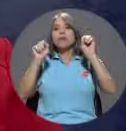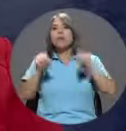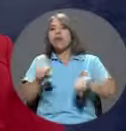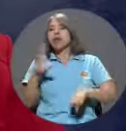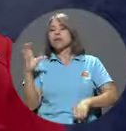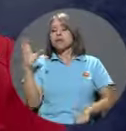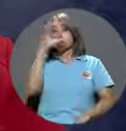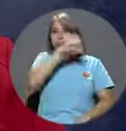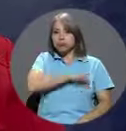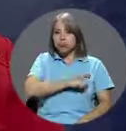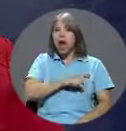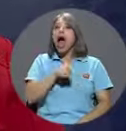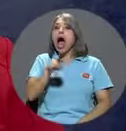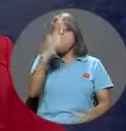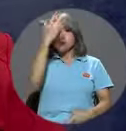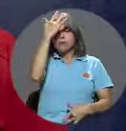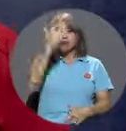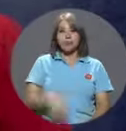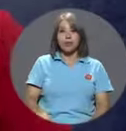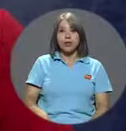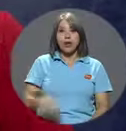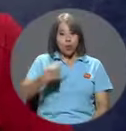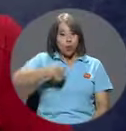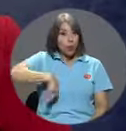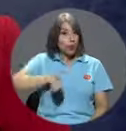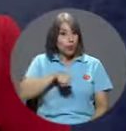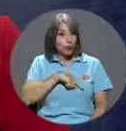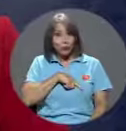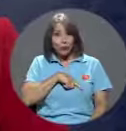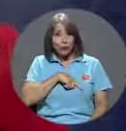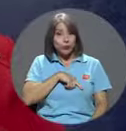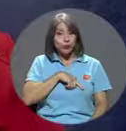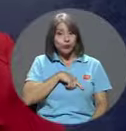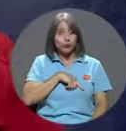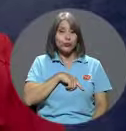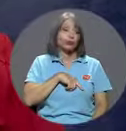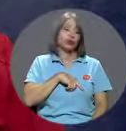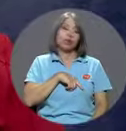verlo como eso, como una enfermedad. Y que cuando nosotros no atendemos